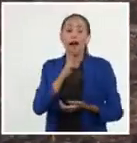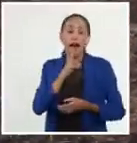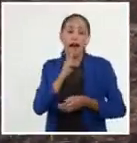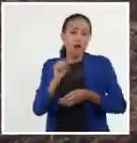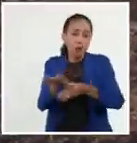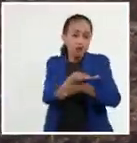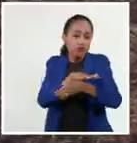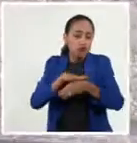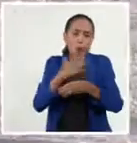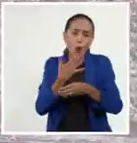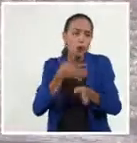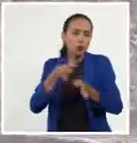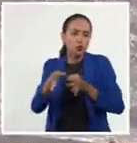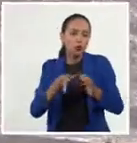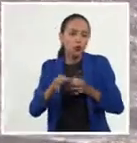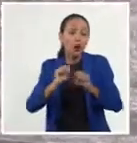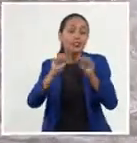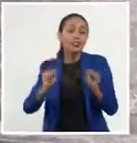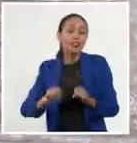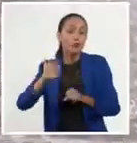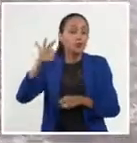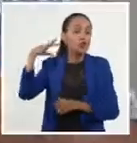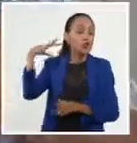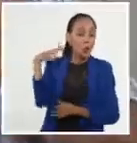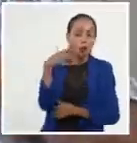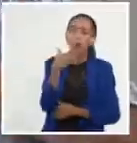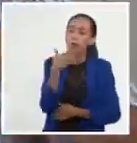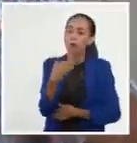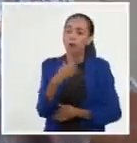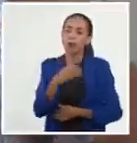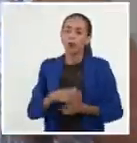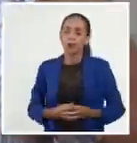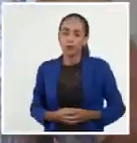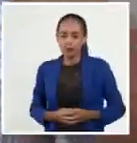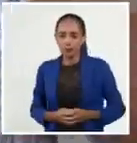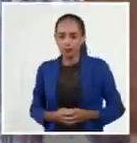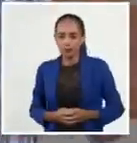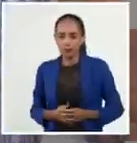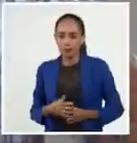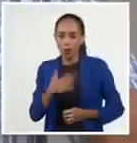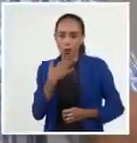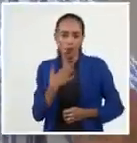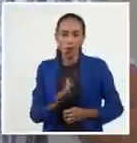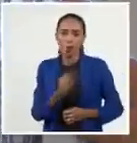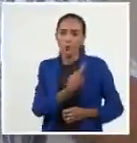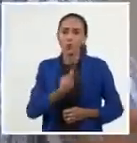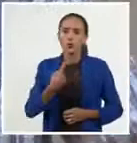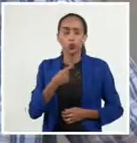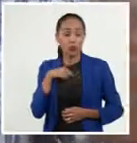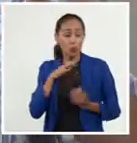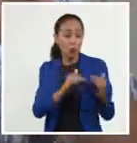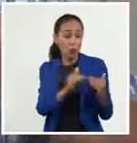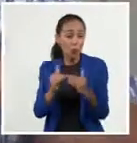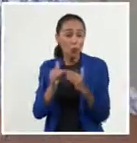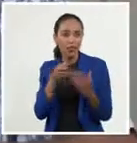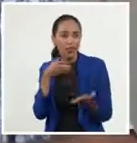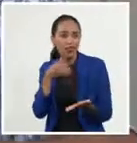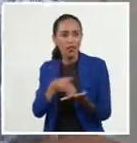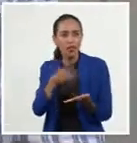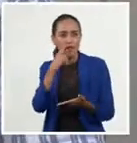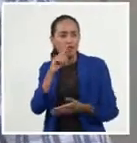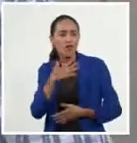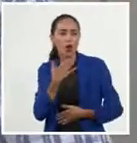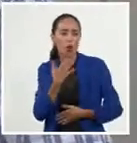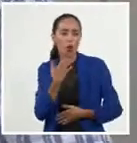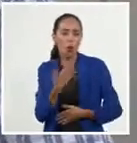con energía solar son buenos ejemplos. ¿Ustedes no creen que hoy es ilógico que nosotros llevemos huevos, incluso asentamientos que tienen una cultura